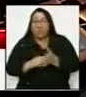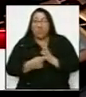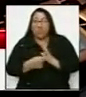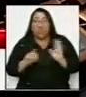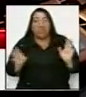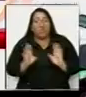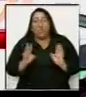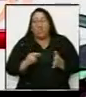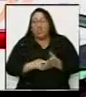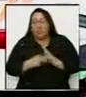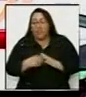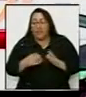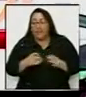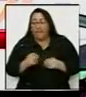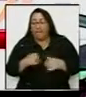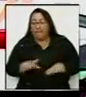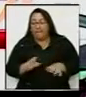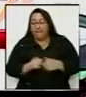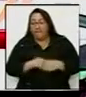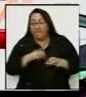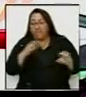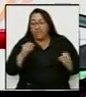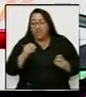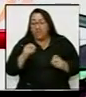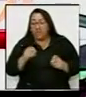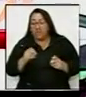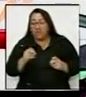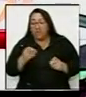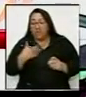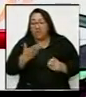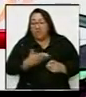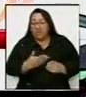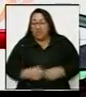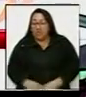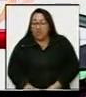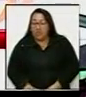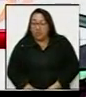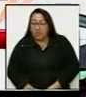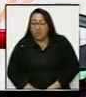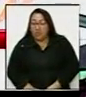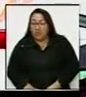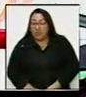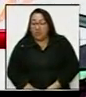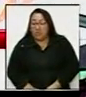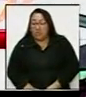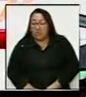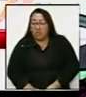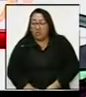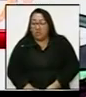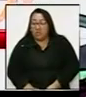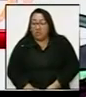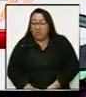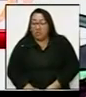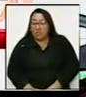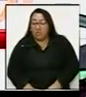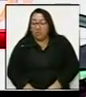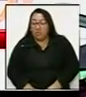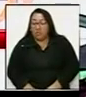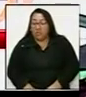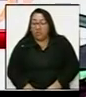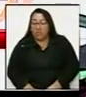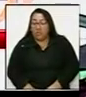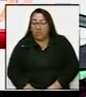lo contrario tendrá que hacerlo ya en el pleno, señora Presidenta. Yo creo que para él no ha sido un tema